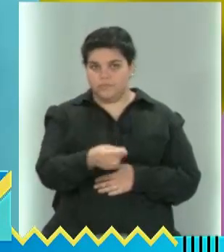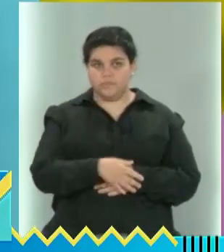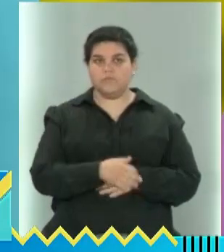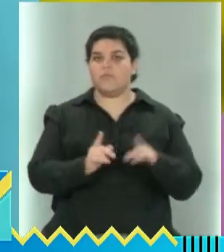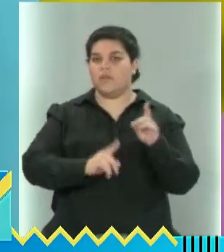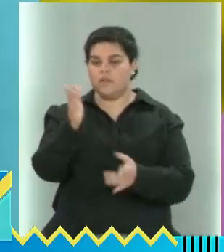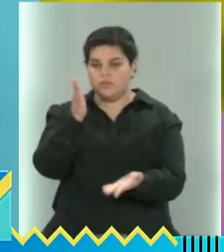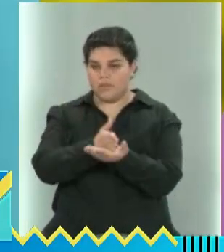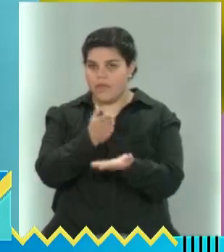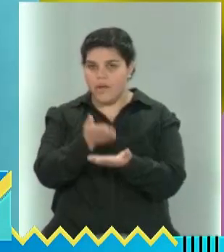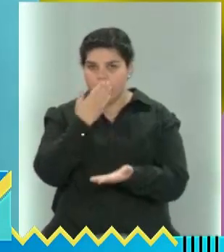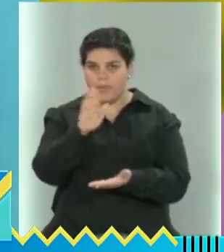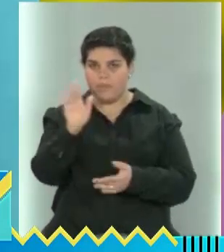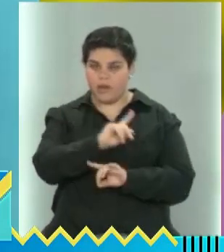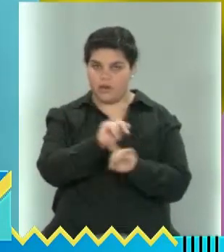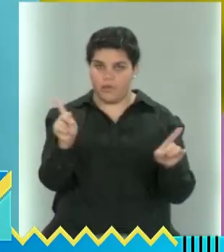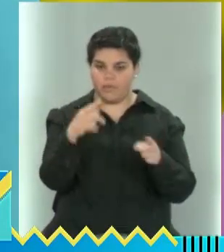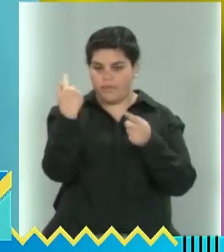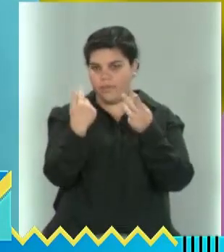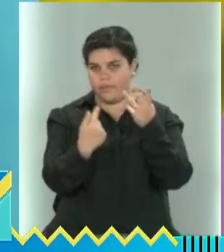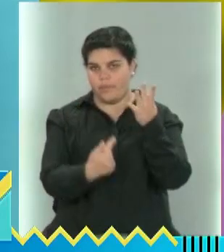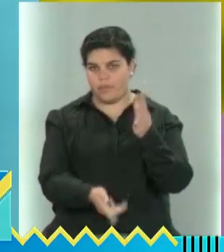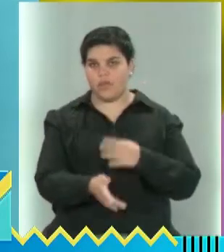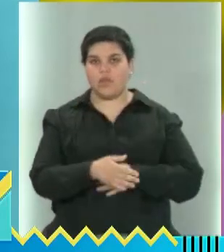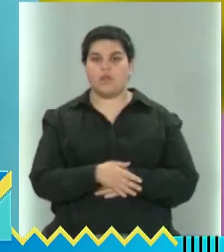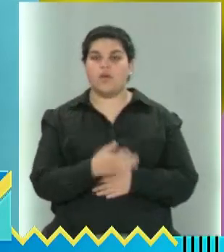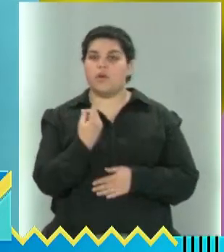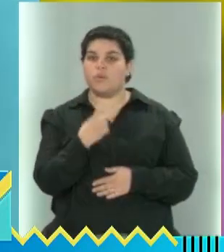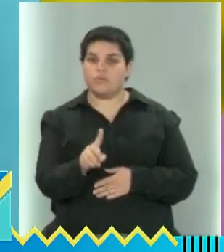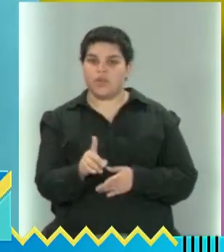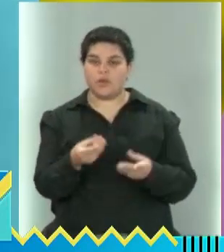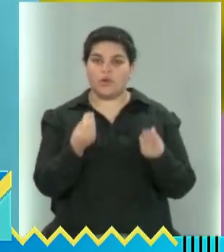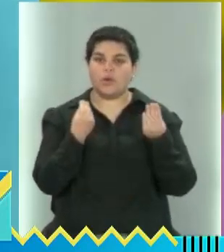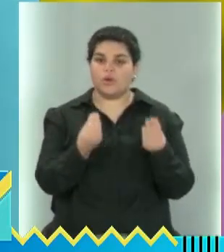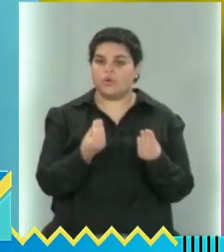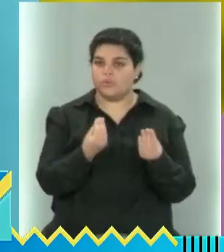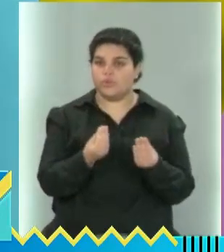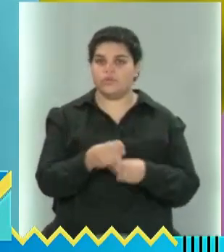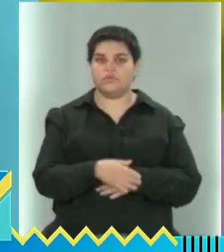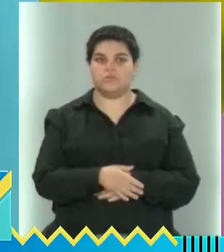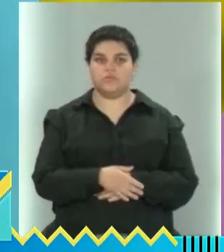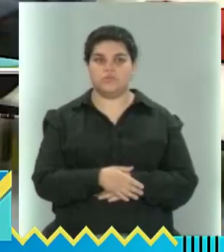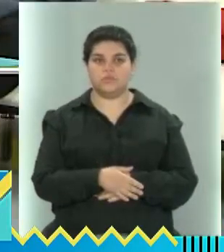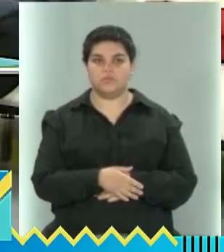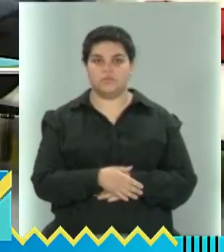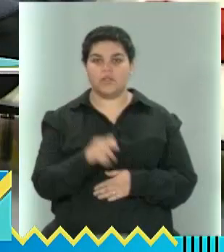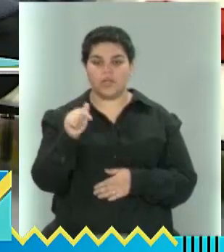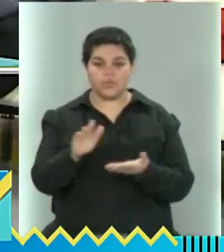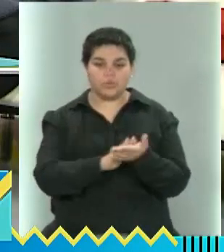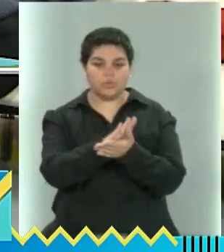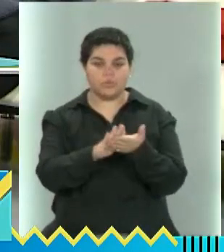derechos vulnerados de muchas partes. ¿Cómo se puede llegar a un a una síntesis de todo esto y encontrarle una